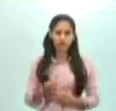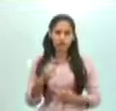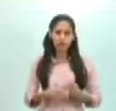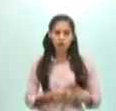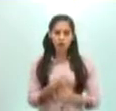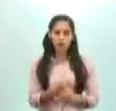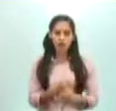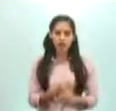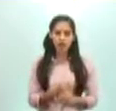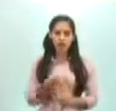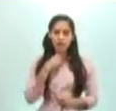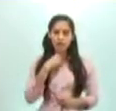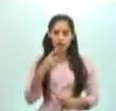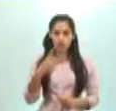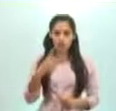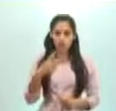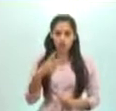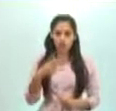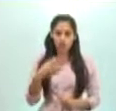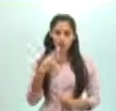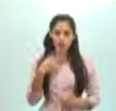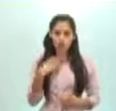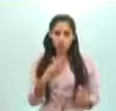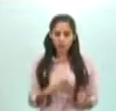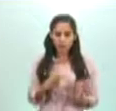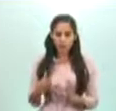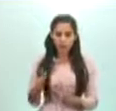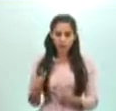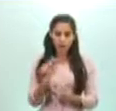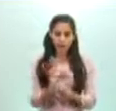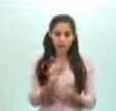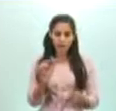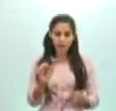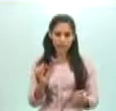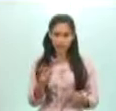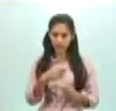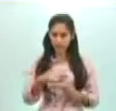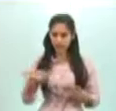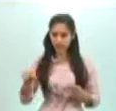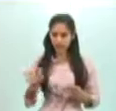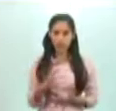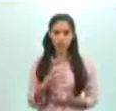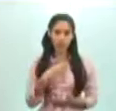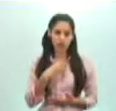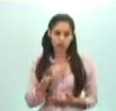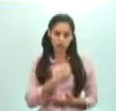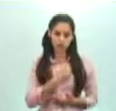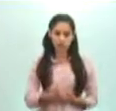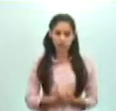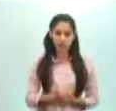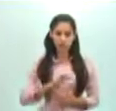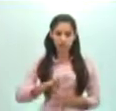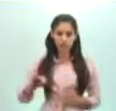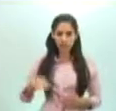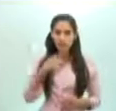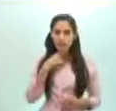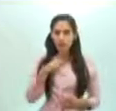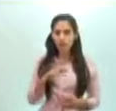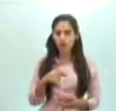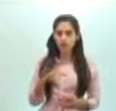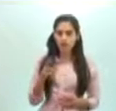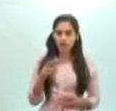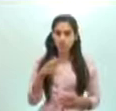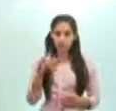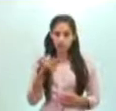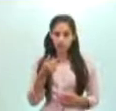la enumeración como procedimiento y la libertad métrica. Rechaza la rima y la cadencia. características